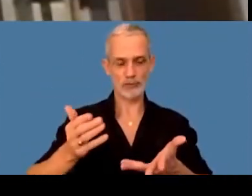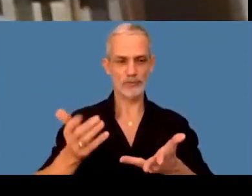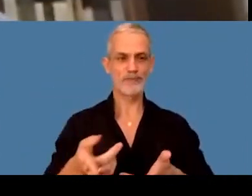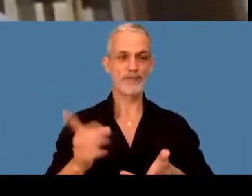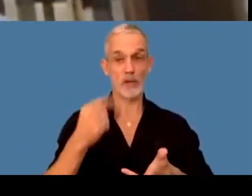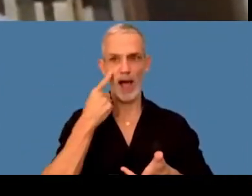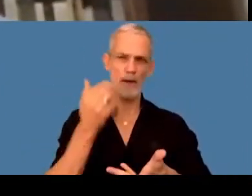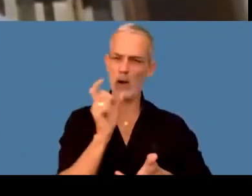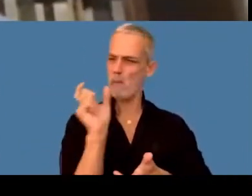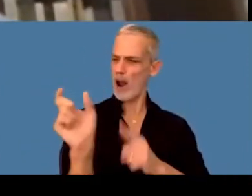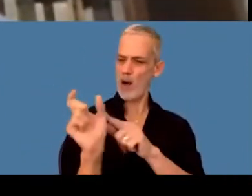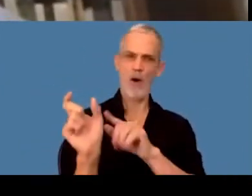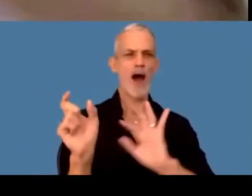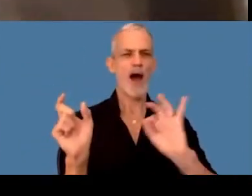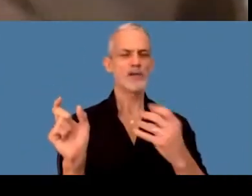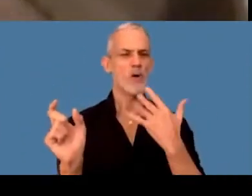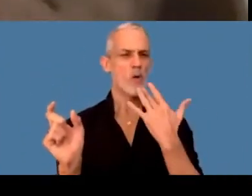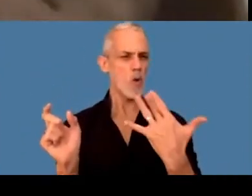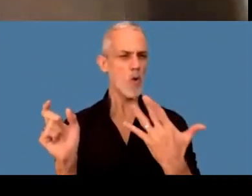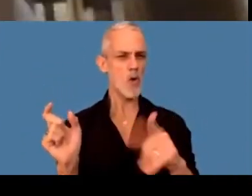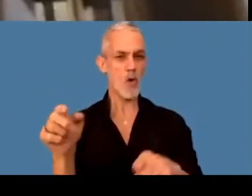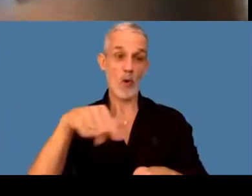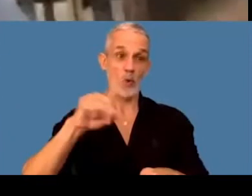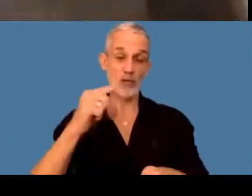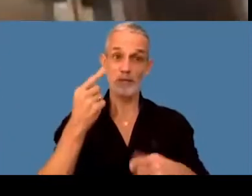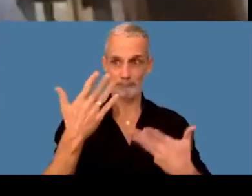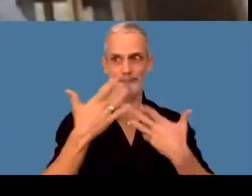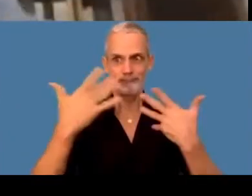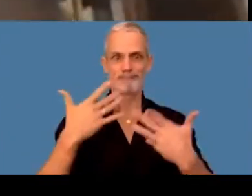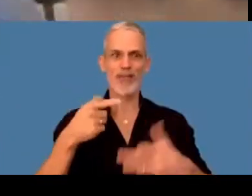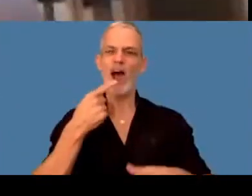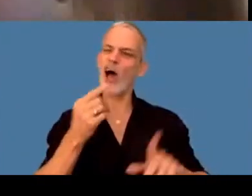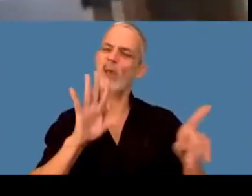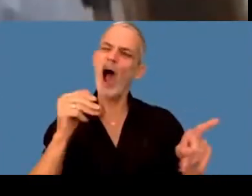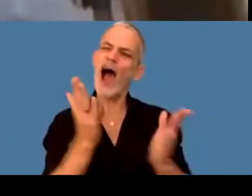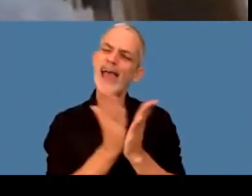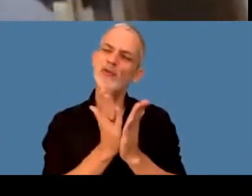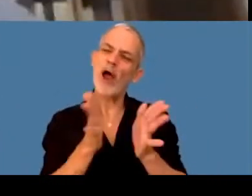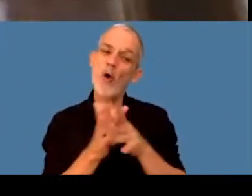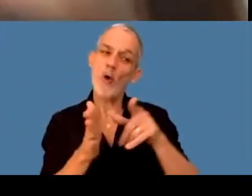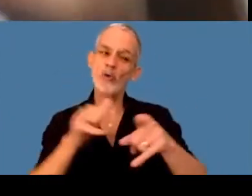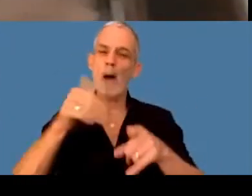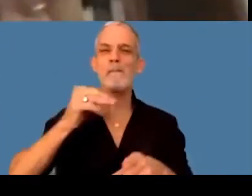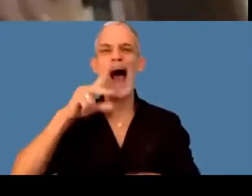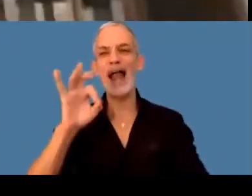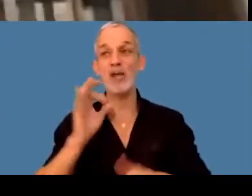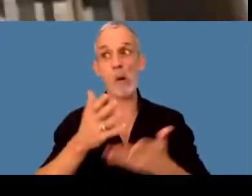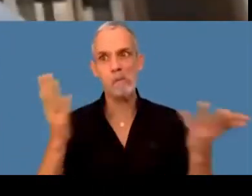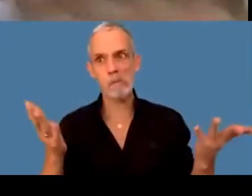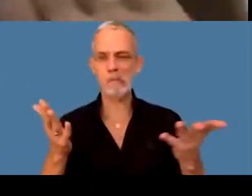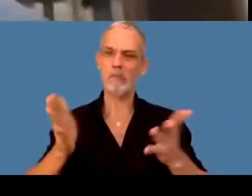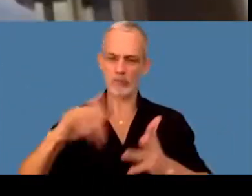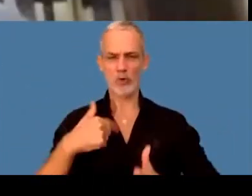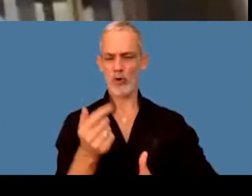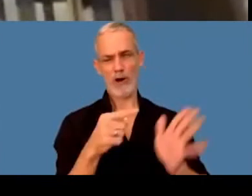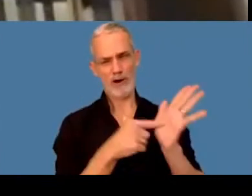bien. Que ustedes me hagan quedar bien a mí, cuando ustedes digan que estudiaron conmigo, no sé si yo los voy a hacer quedar bien a ustedes, pero ese ya es otro problema,